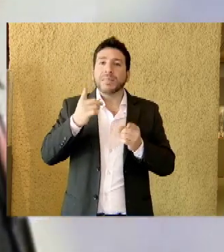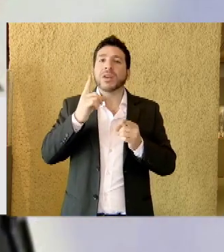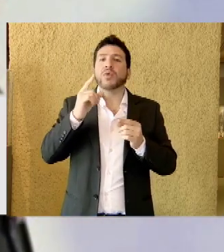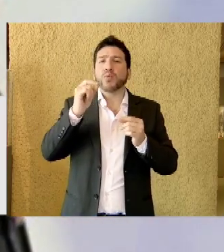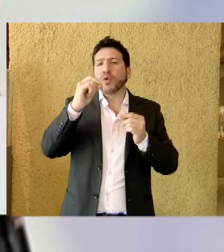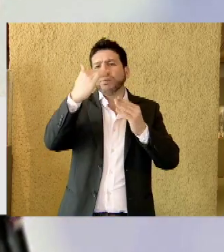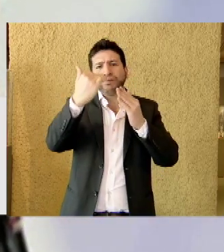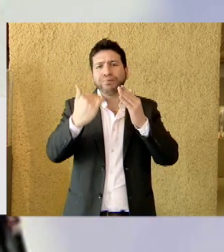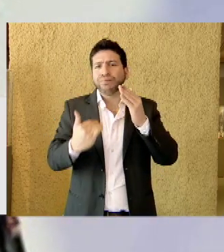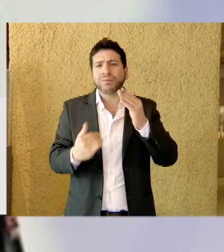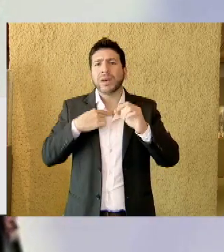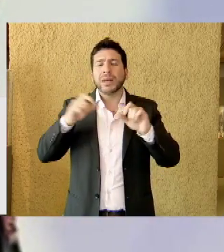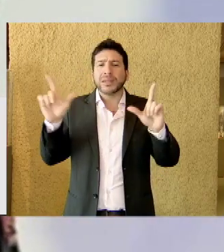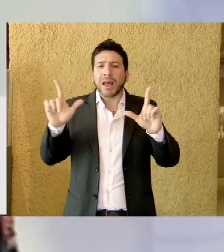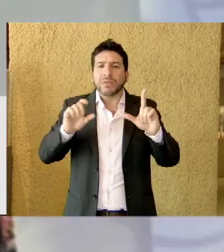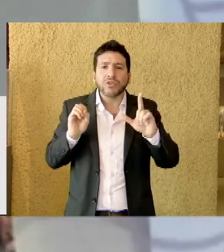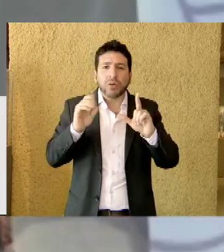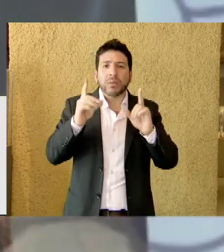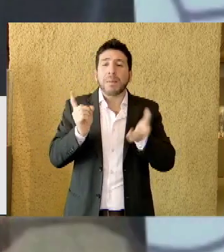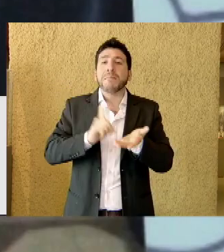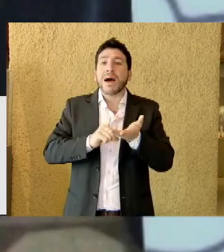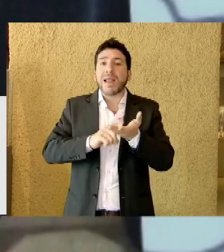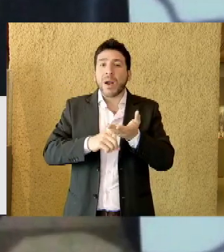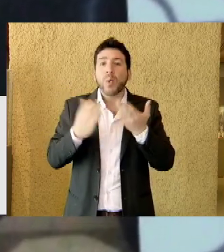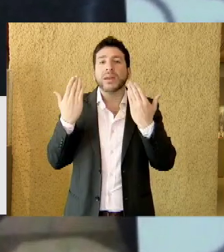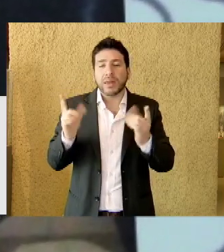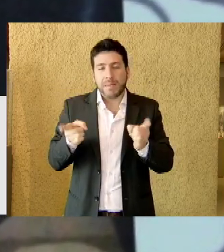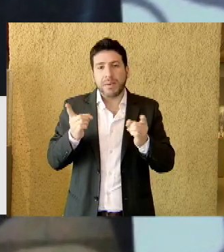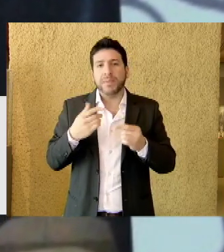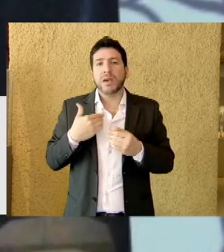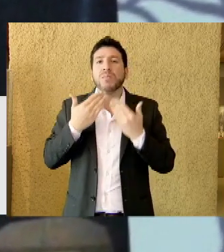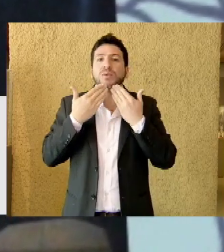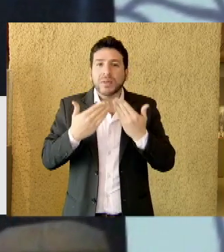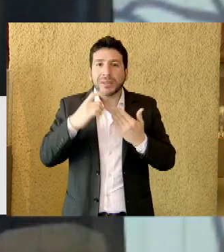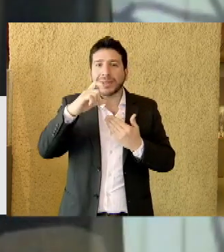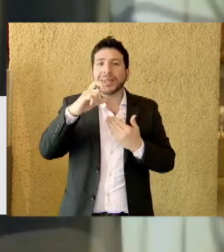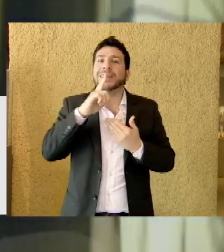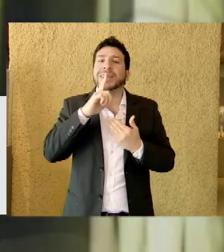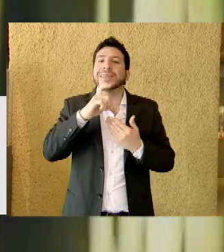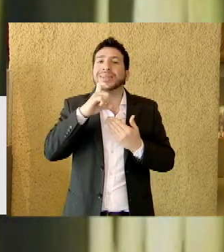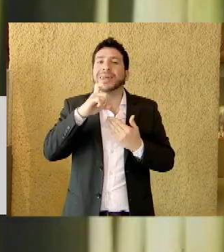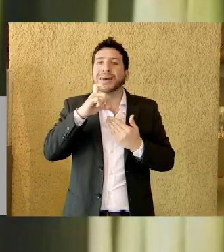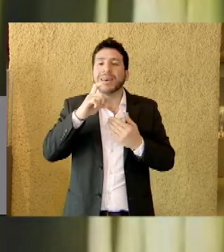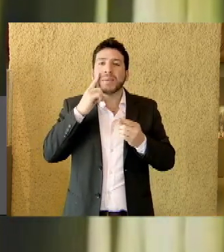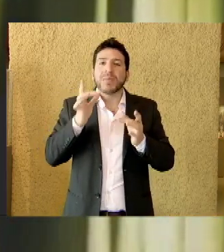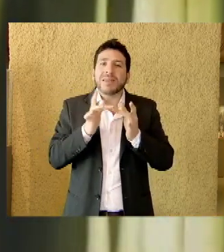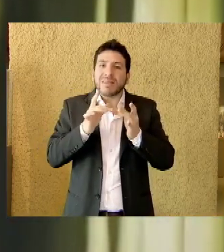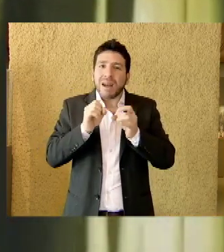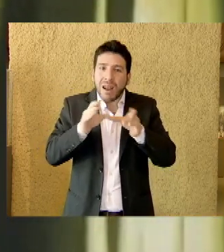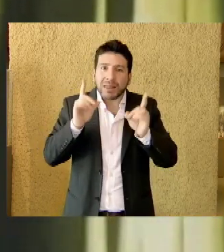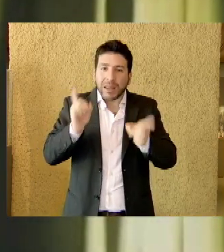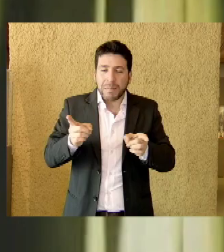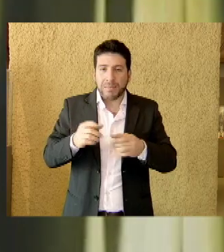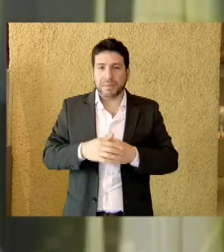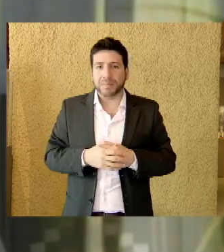Canal 126. Y por último, en Malargüe, gracias por acompañarnos desde el canal CTC, Cable Analógico, Canal 9 y Digital y Canal